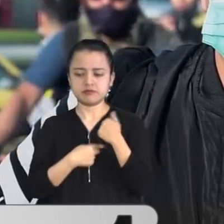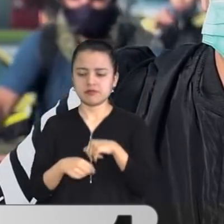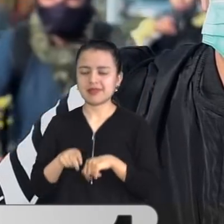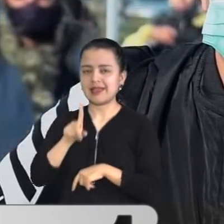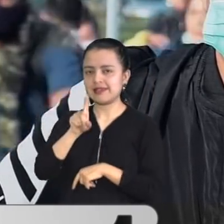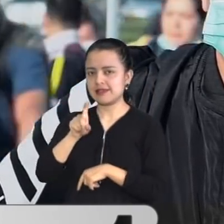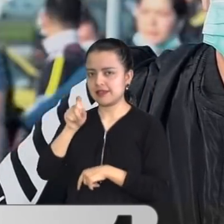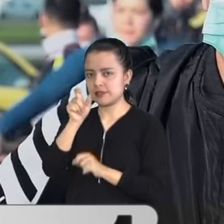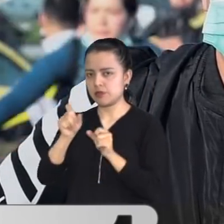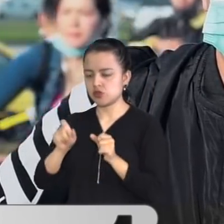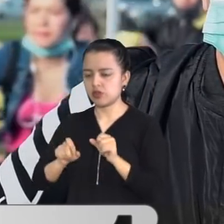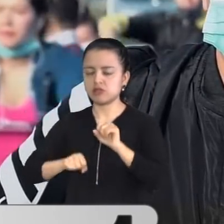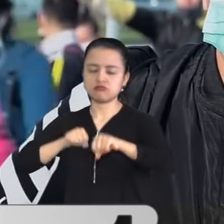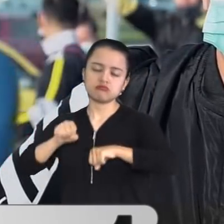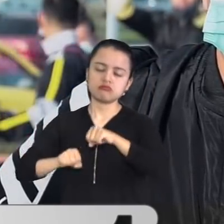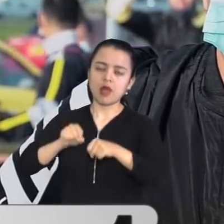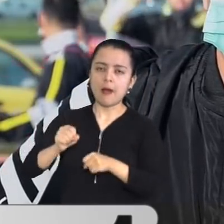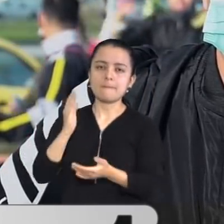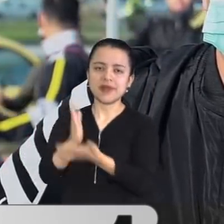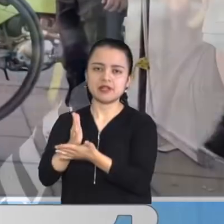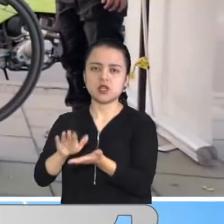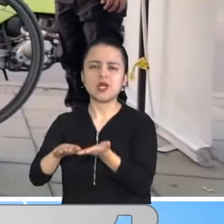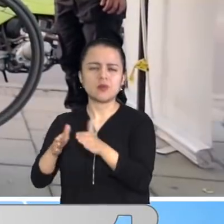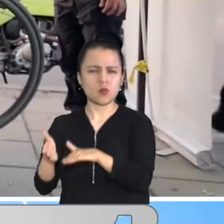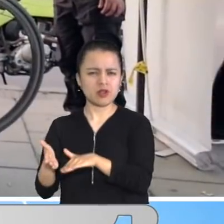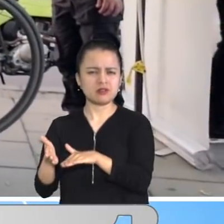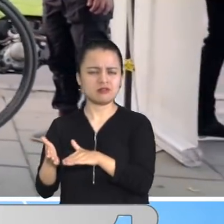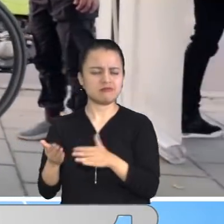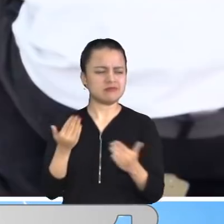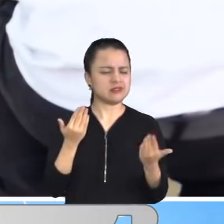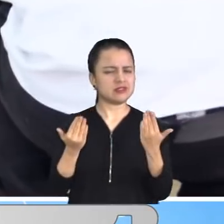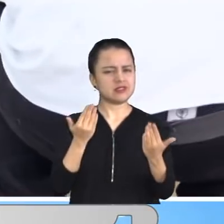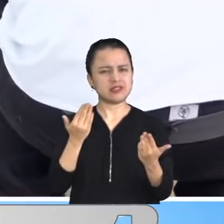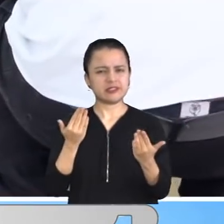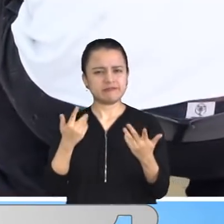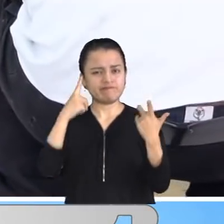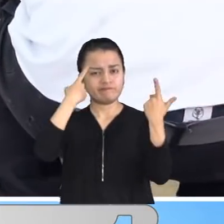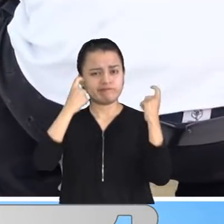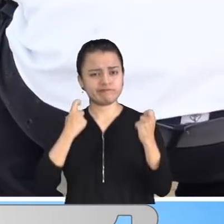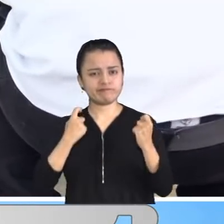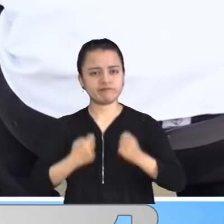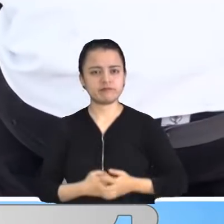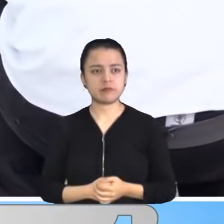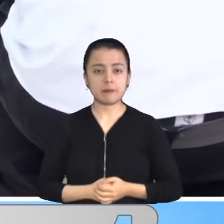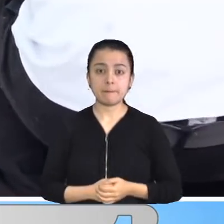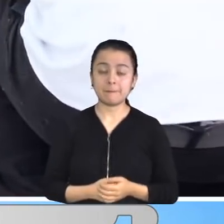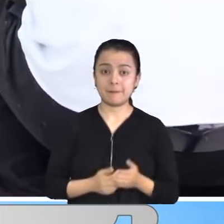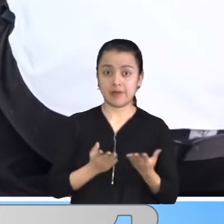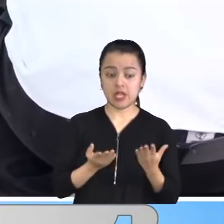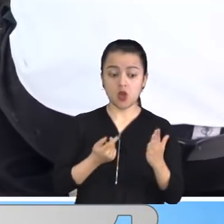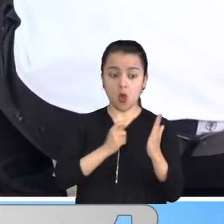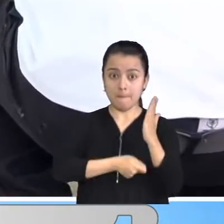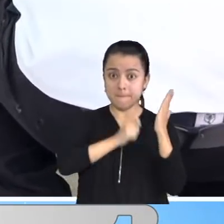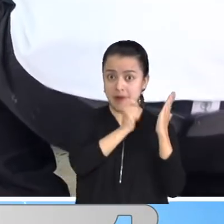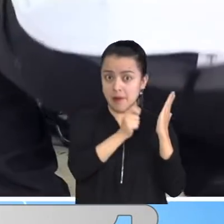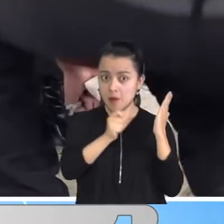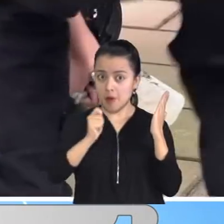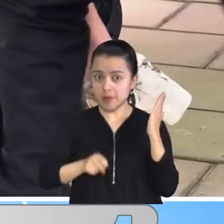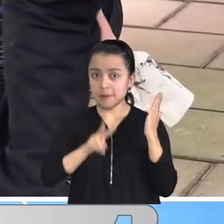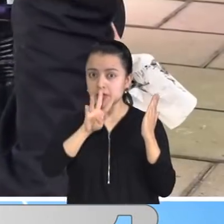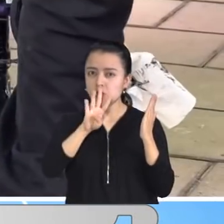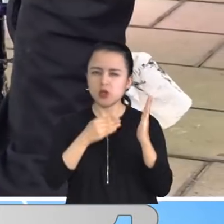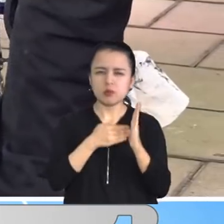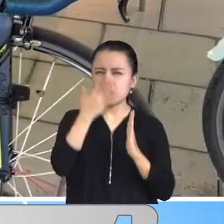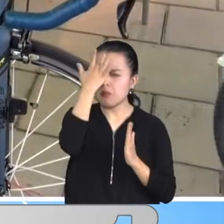66 ciclistas o biciusuarios en nuestra capital. En su mayoría esos comparendos que ha impuesto la Policía de Tránsito y Transporte ha